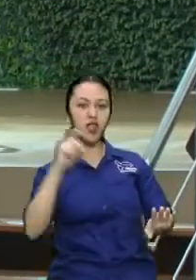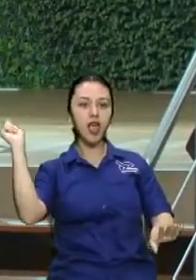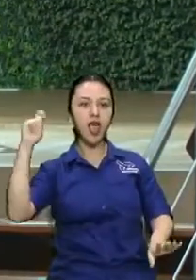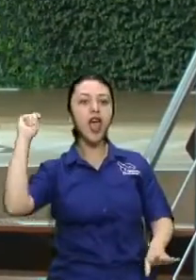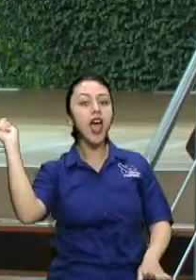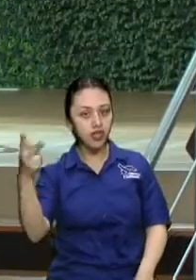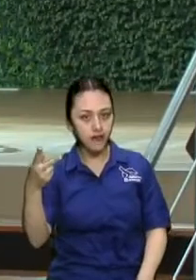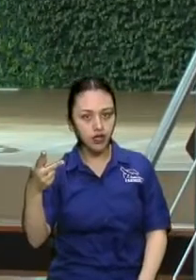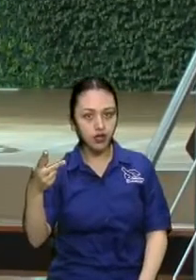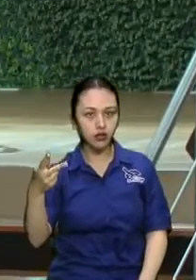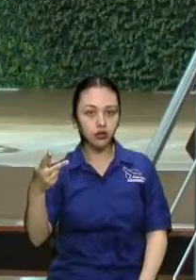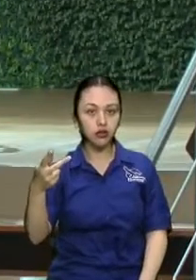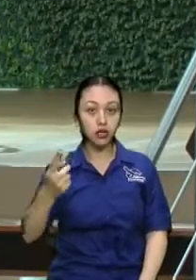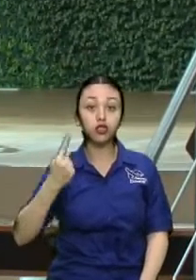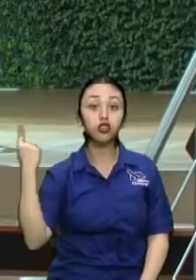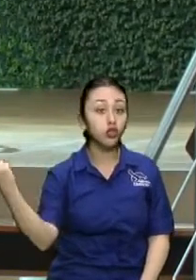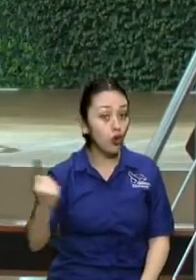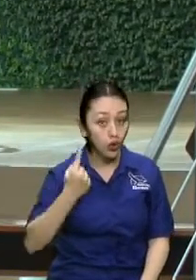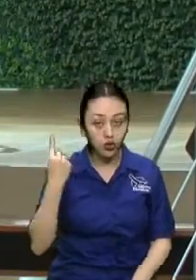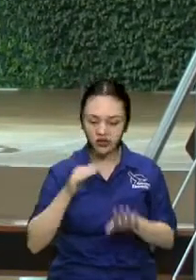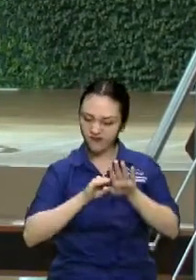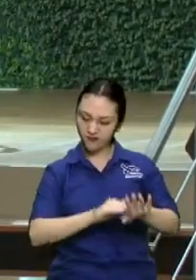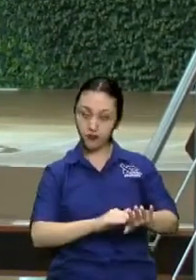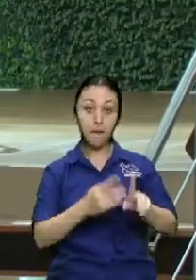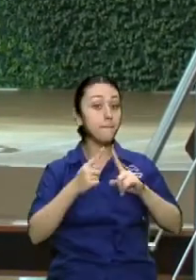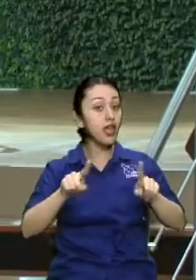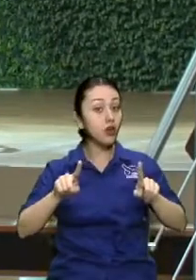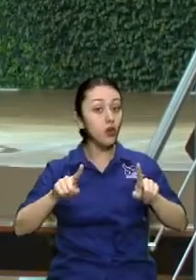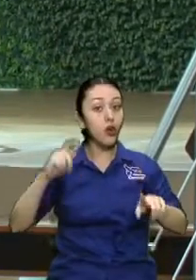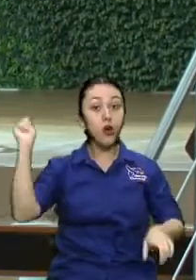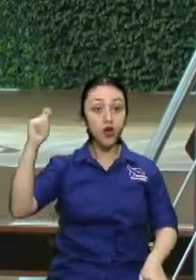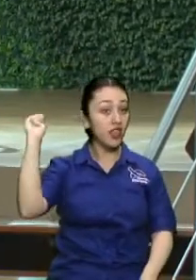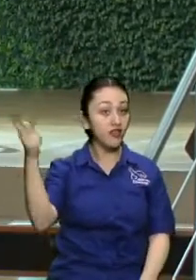Y todos, pero él no se menospreció.